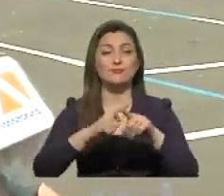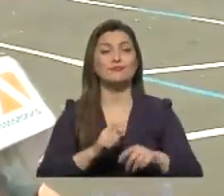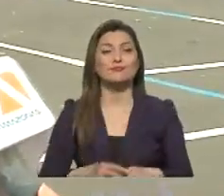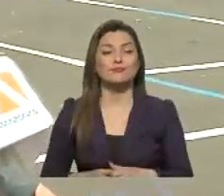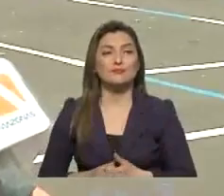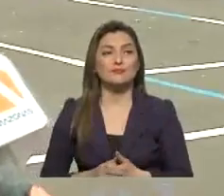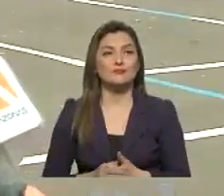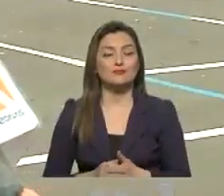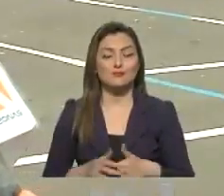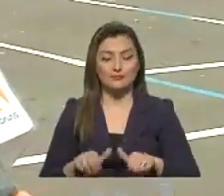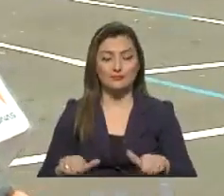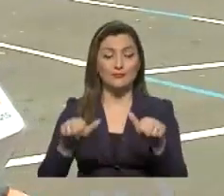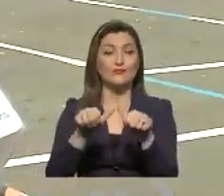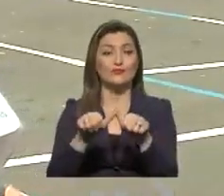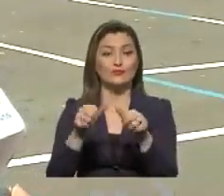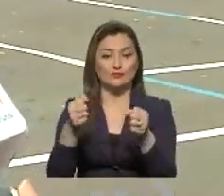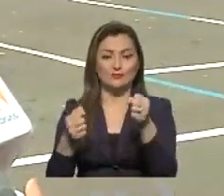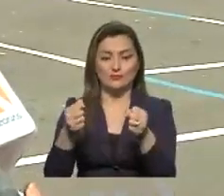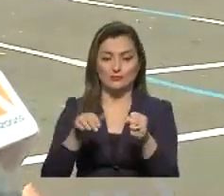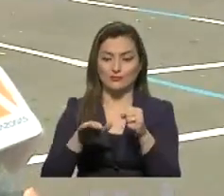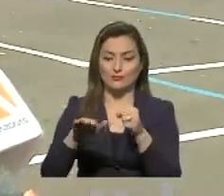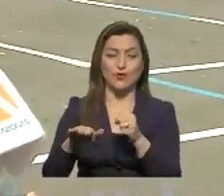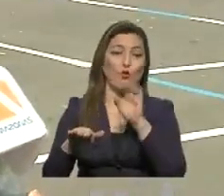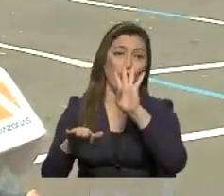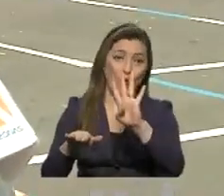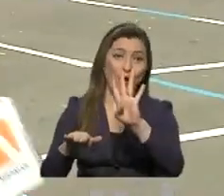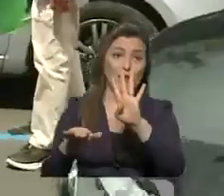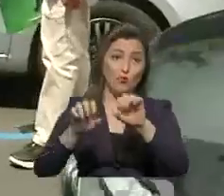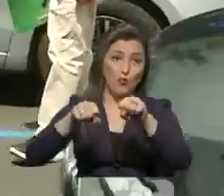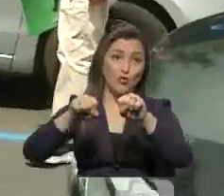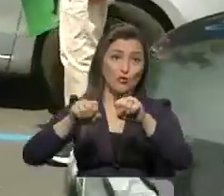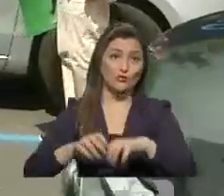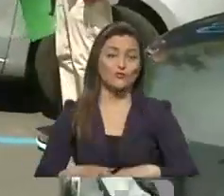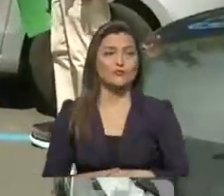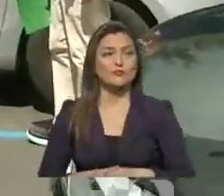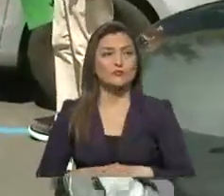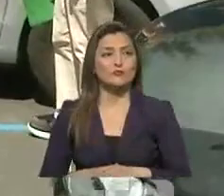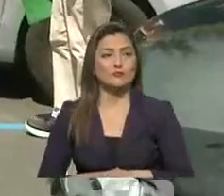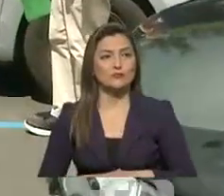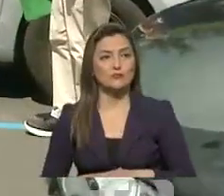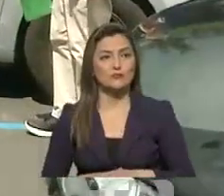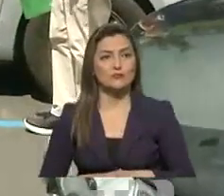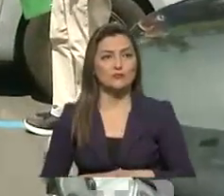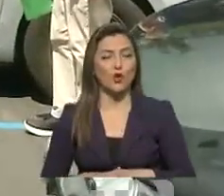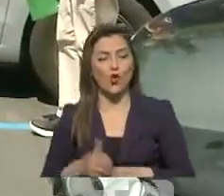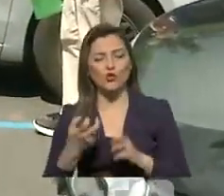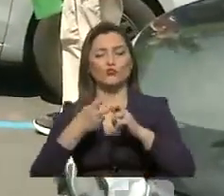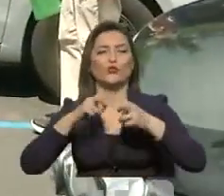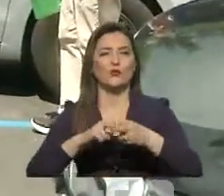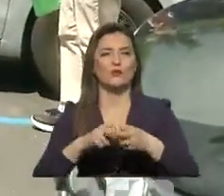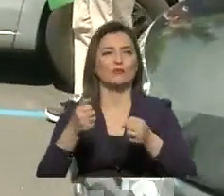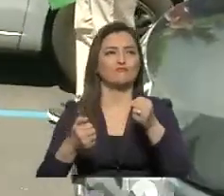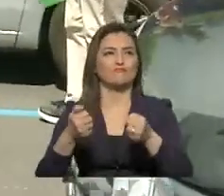que en el área donde se ubicaría un automóvil se puedan ubicar 4 motocicletas. Otro de los problemas que también genera la falta